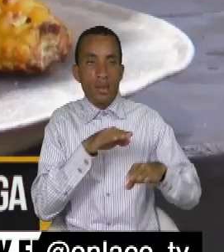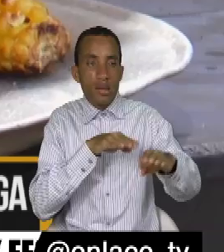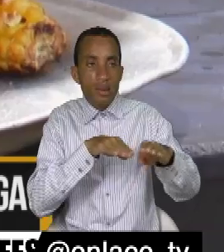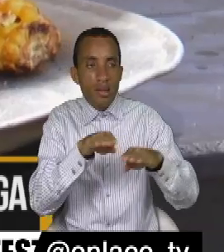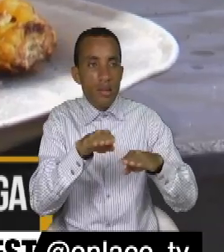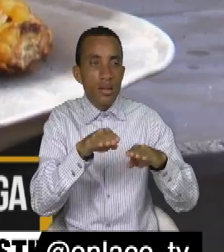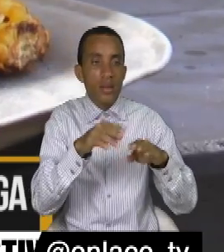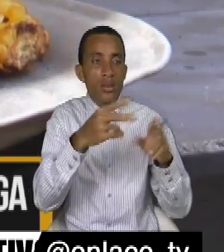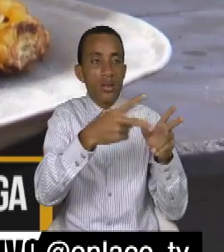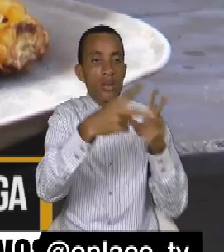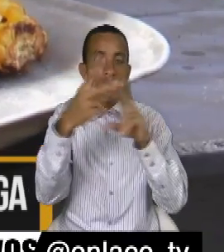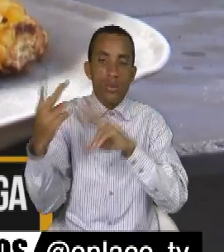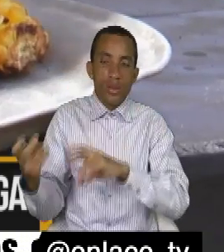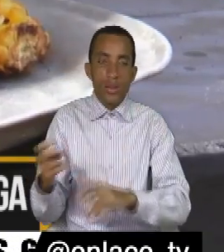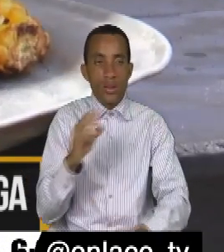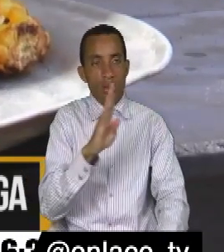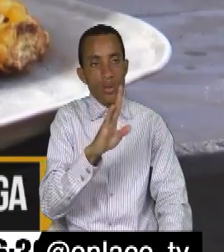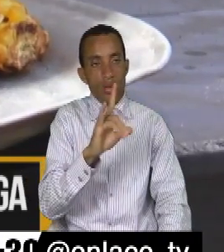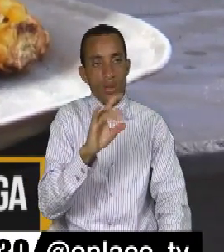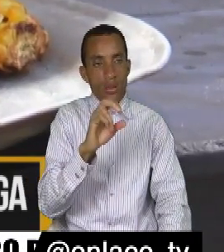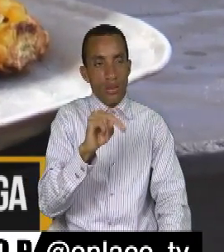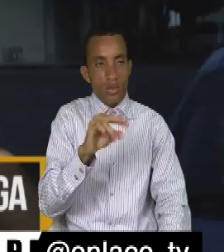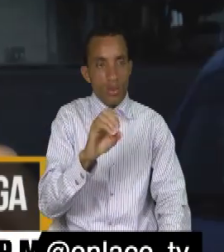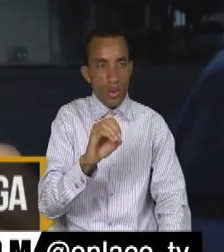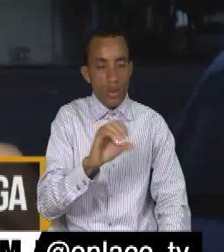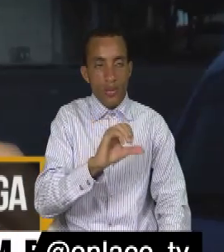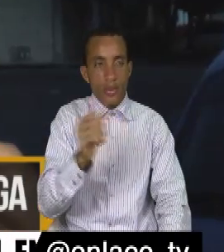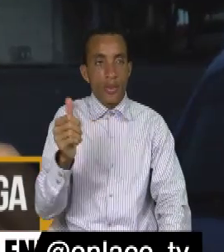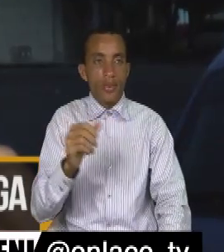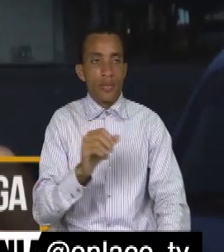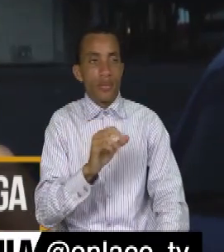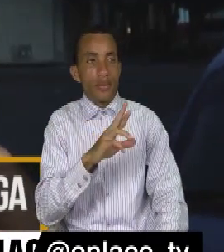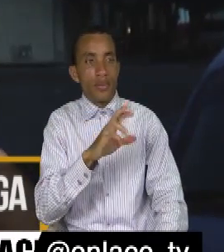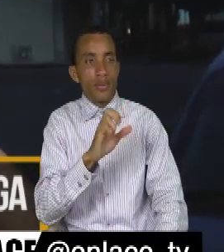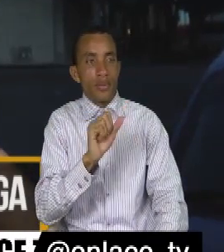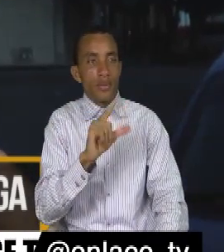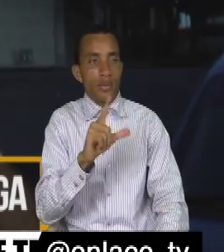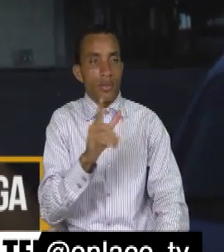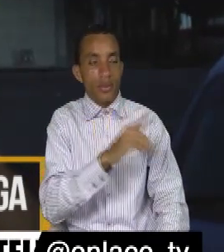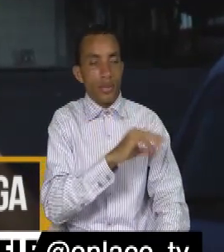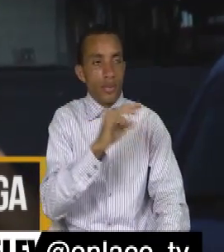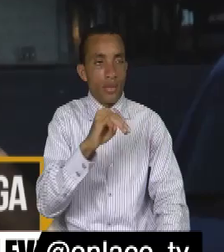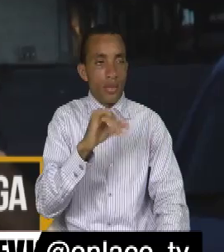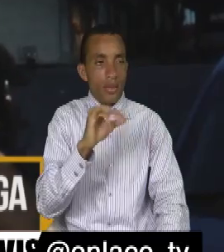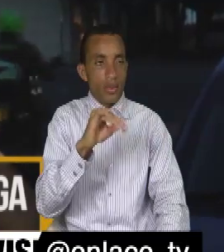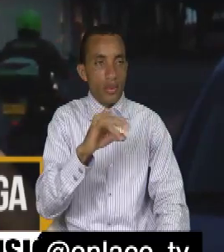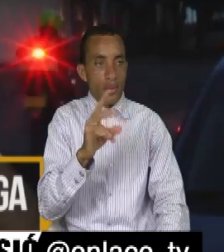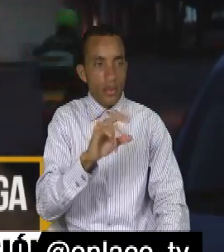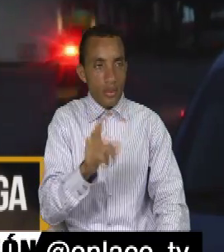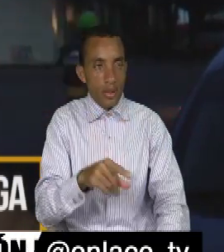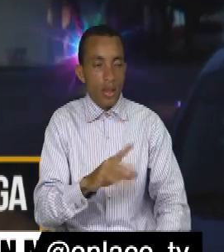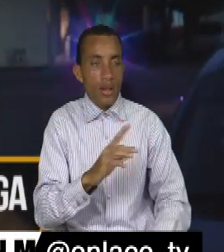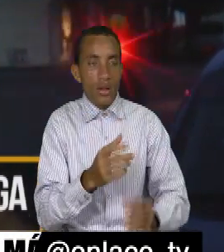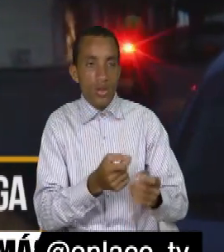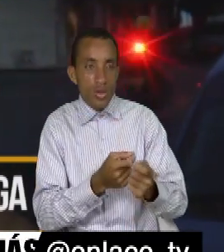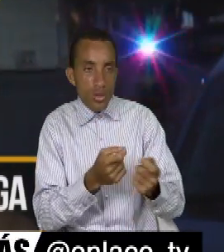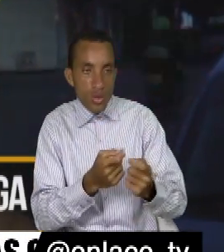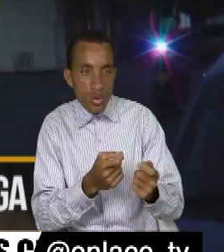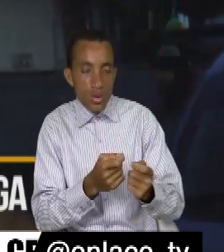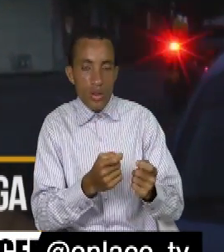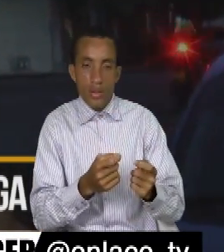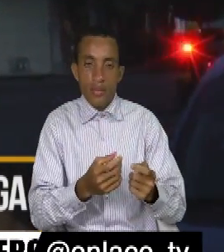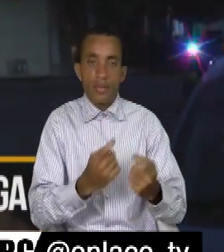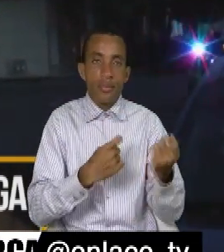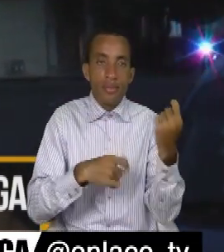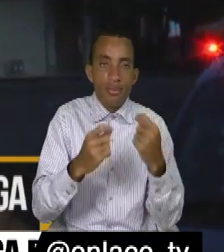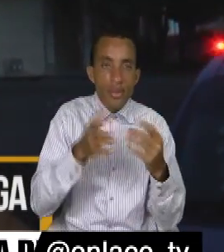del Bueno y Real de Minas, precisamente frente a la Plaza Campesina, que